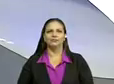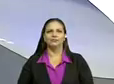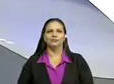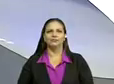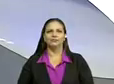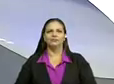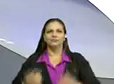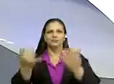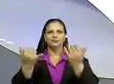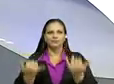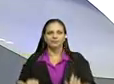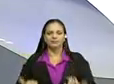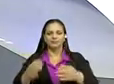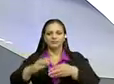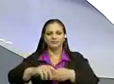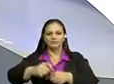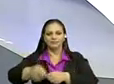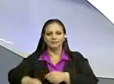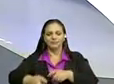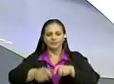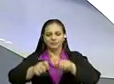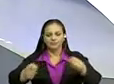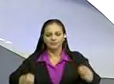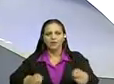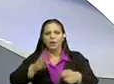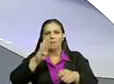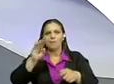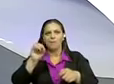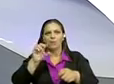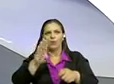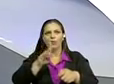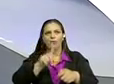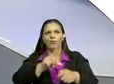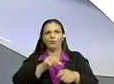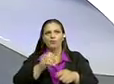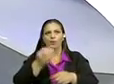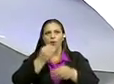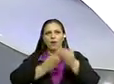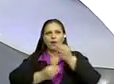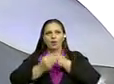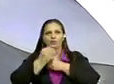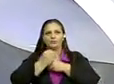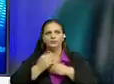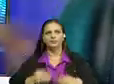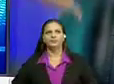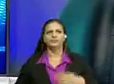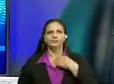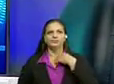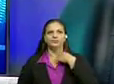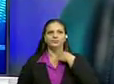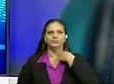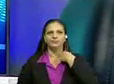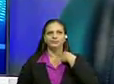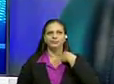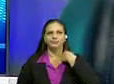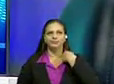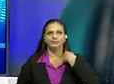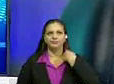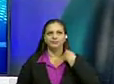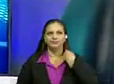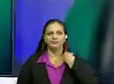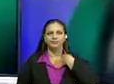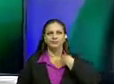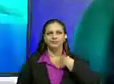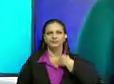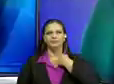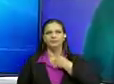bollos! Oiga, pero despídase bailando. ¿Cómo? Usted ha venido a tono al que día es.